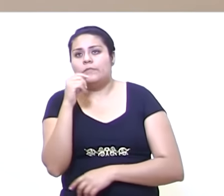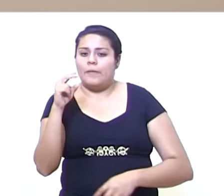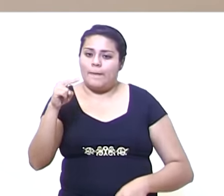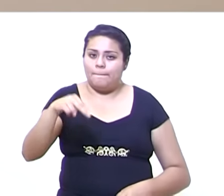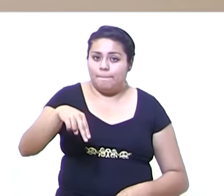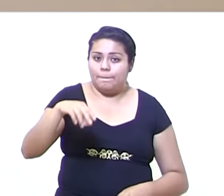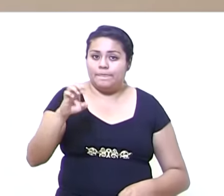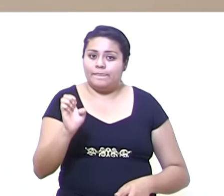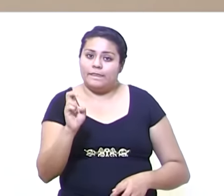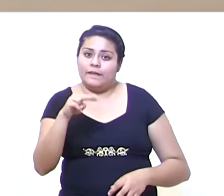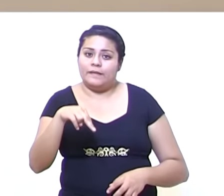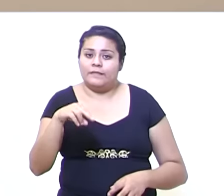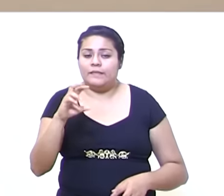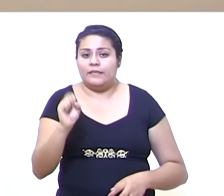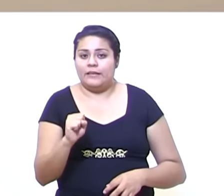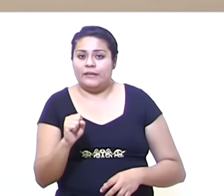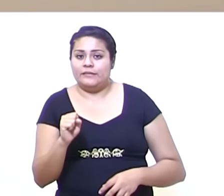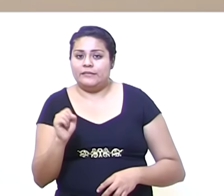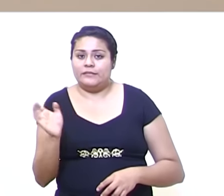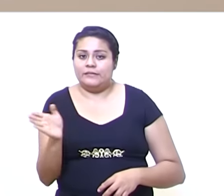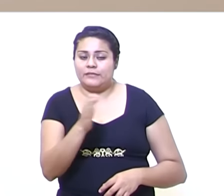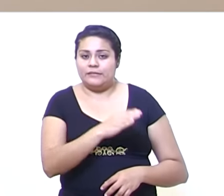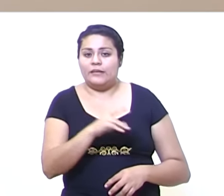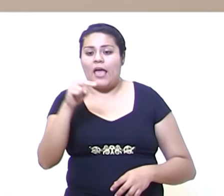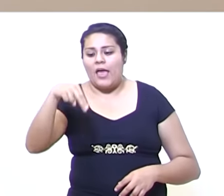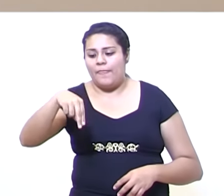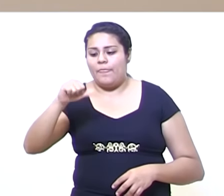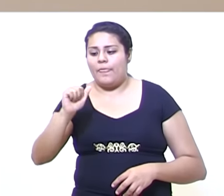nenes naranjas.